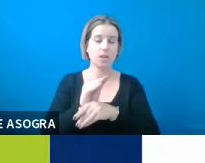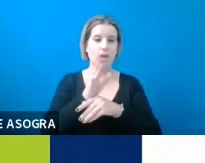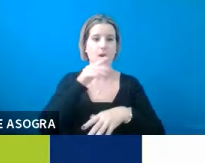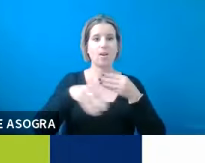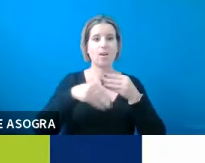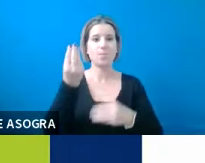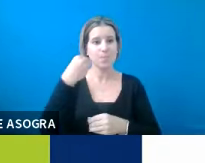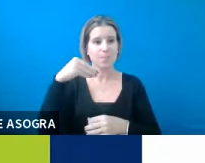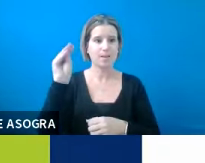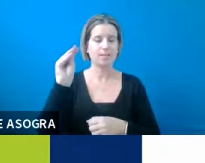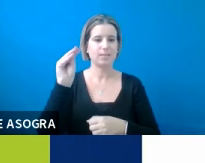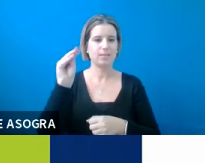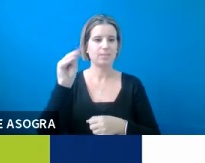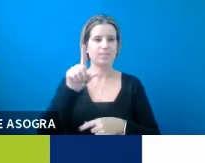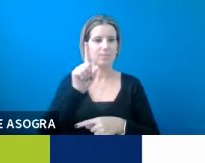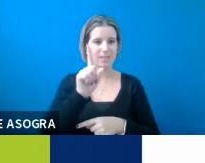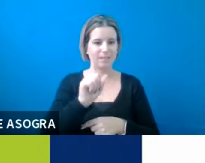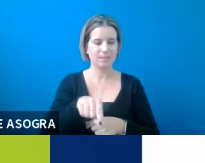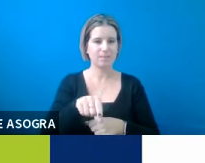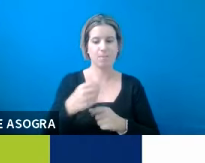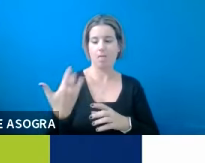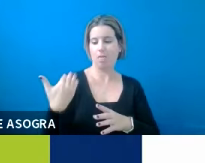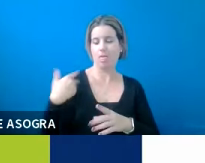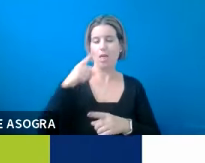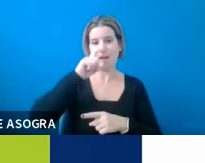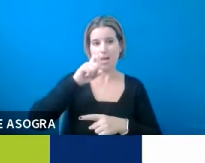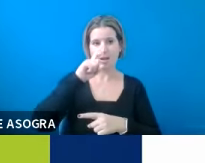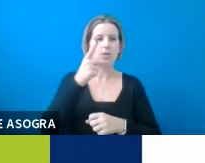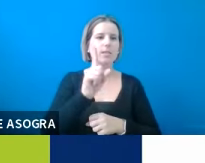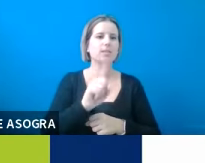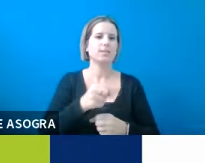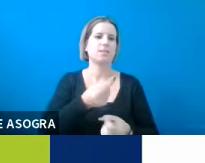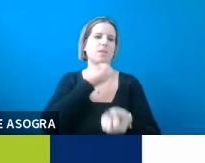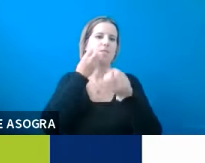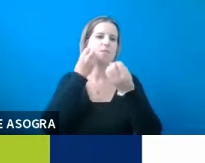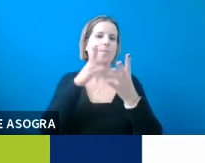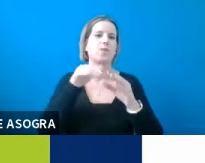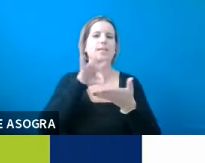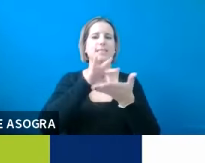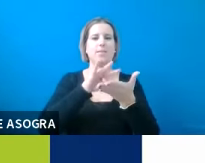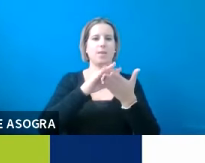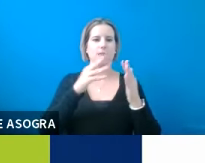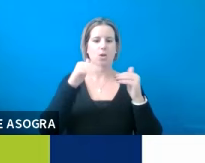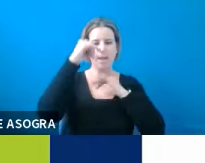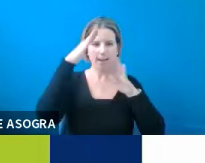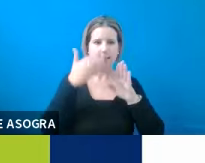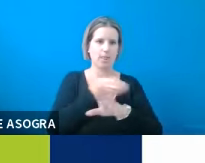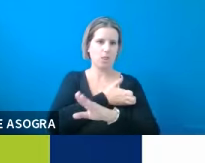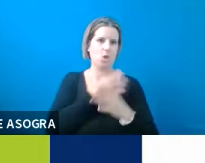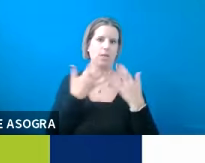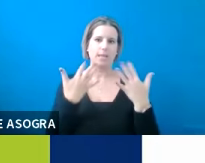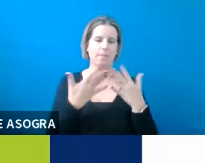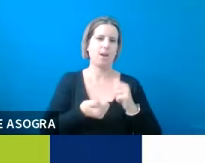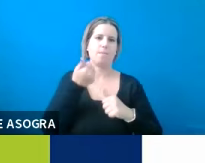que también en los últimos años se está dando a conocer más el servicio de atención temprana que era un gran desconocido que muy poquita